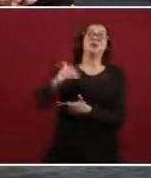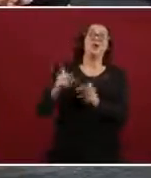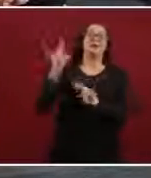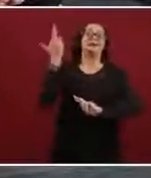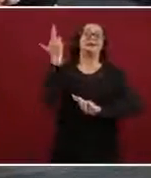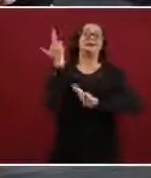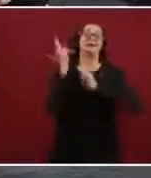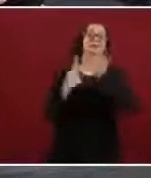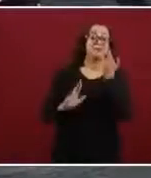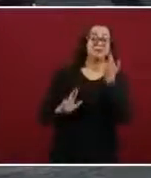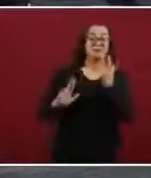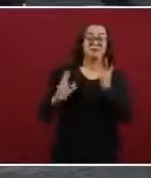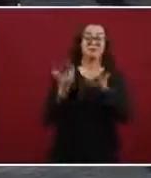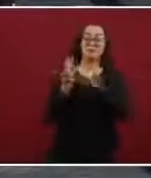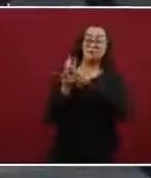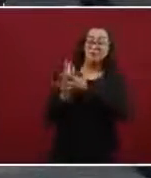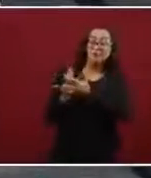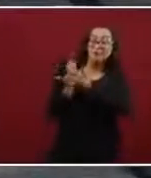desde